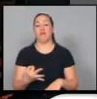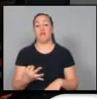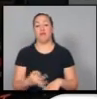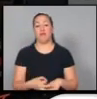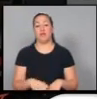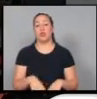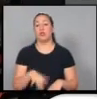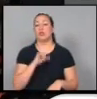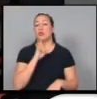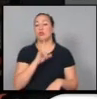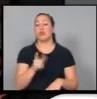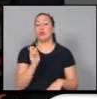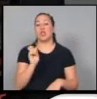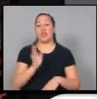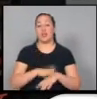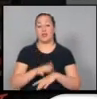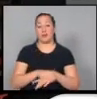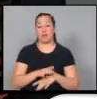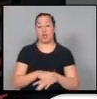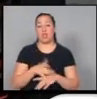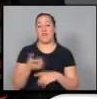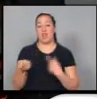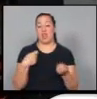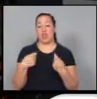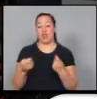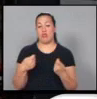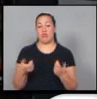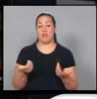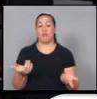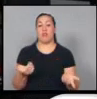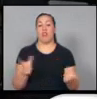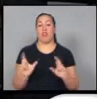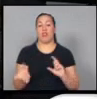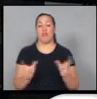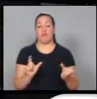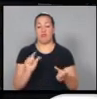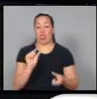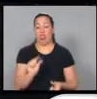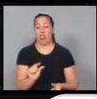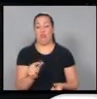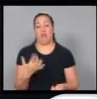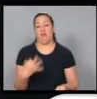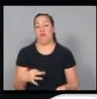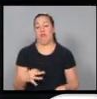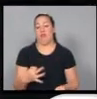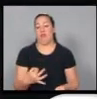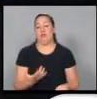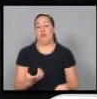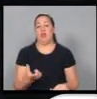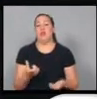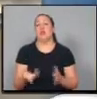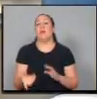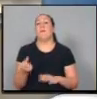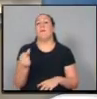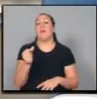de quien está vendiendo y a veces los márgenes hace que se achiquen y por lo tanto hay que subir el precio con